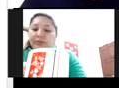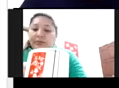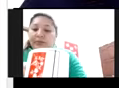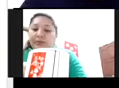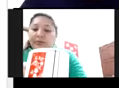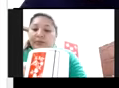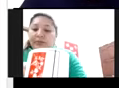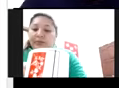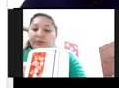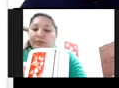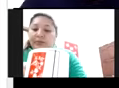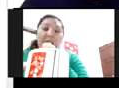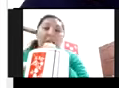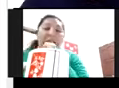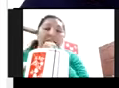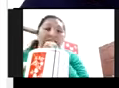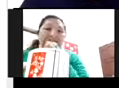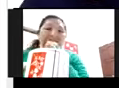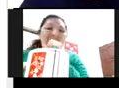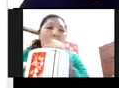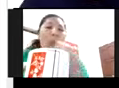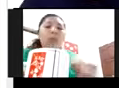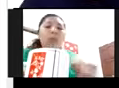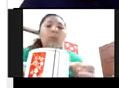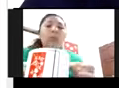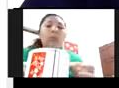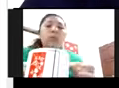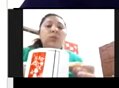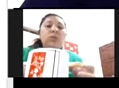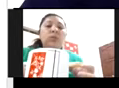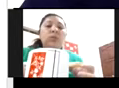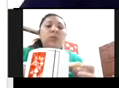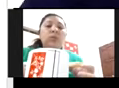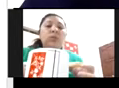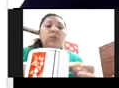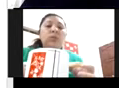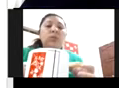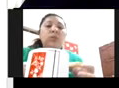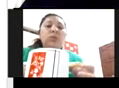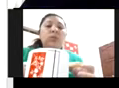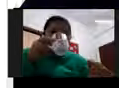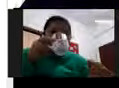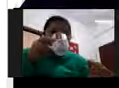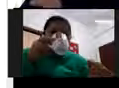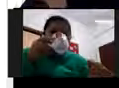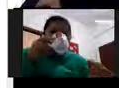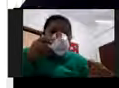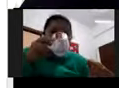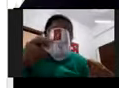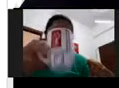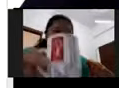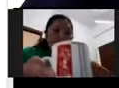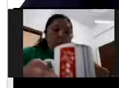libre concurrencia, publicidad, responsabilidad de los funcionarios, igualdad de los oferentes, prácticamente la suma de